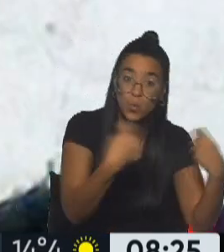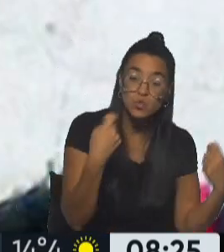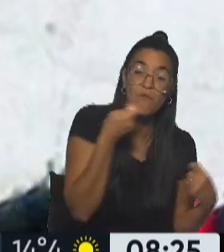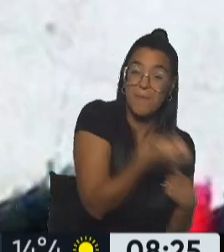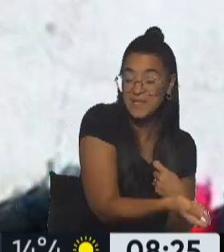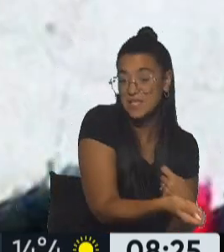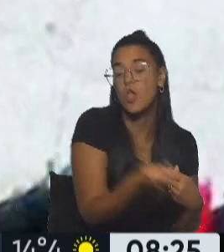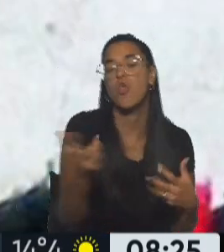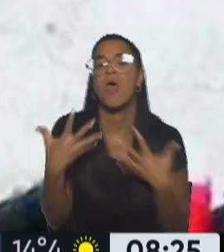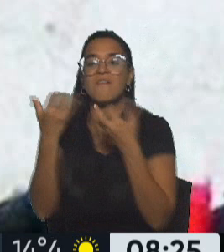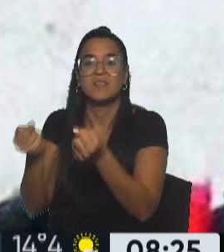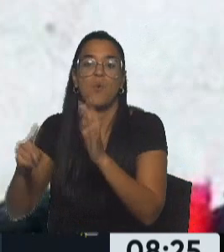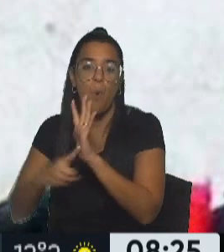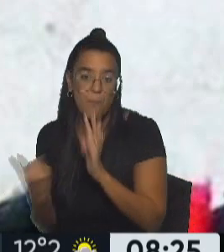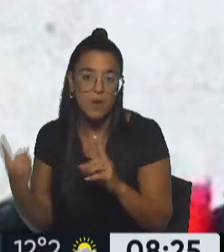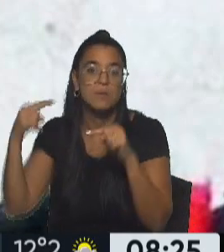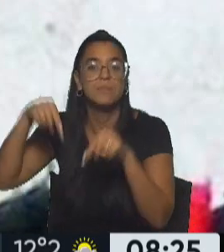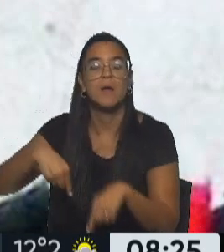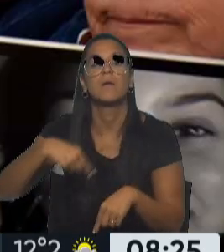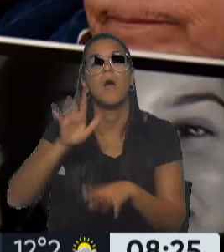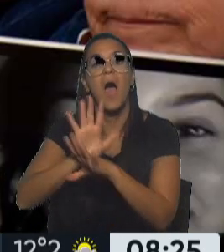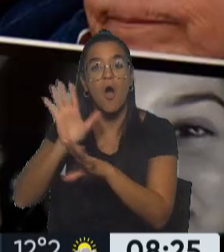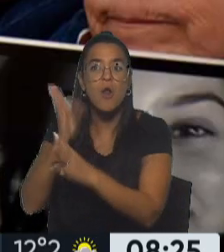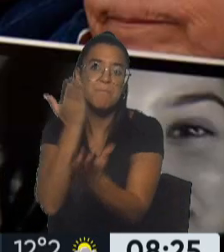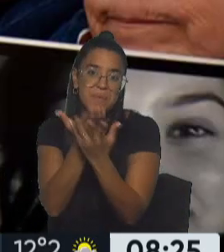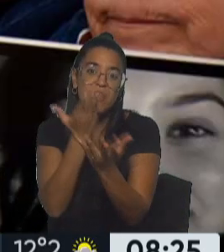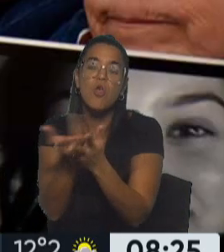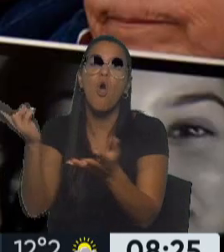Defensoría bonaerense será amicus curiae en el nuevo juicio.